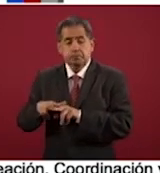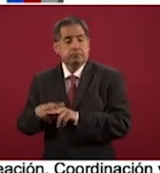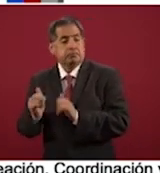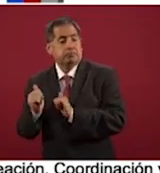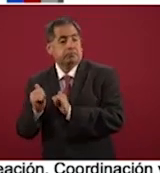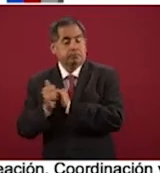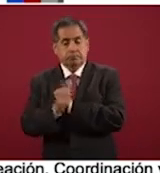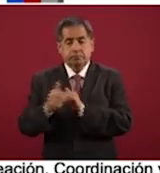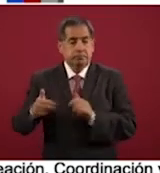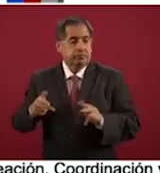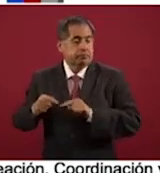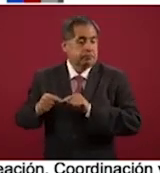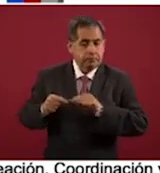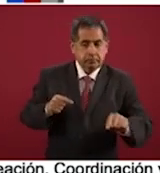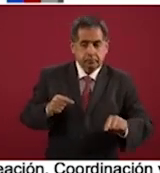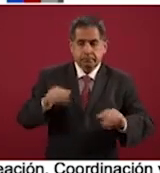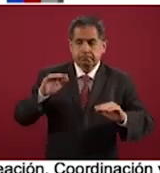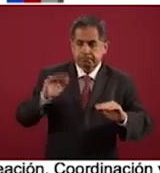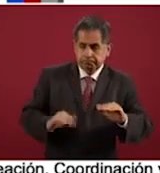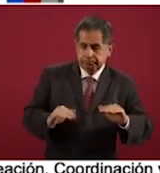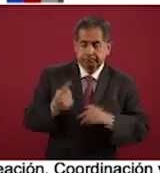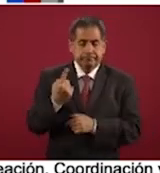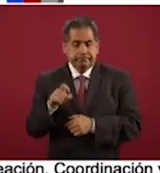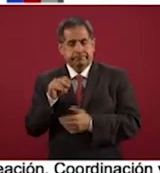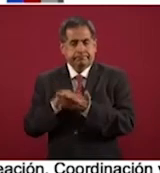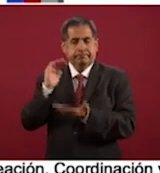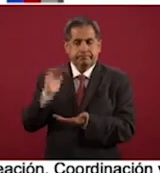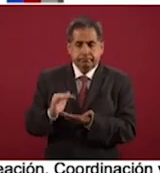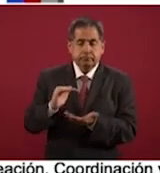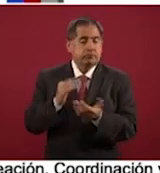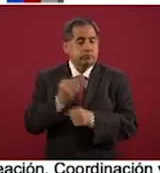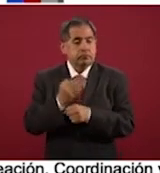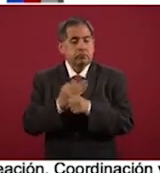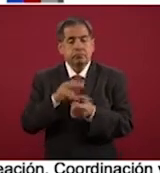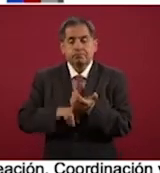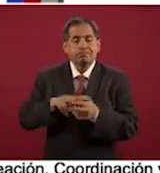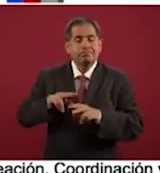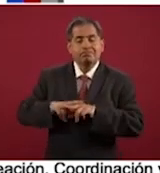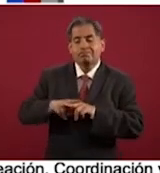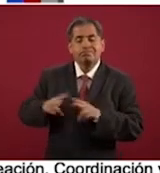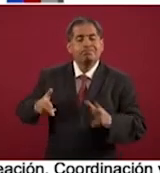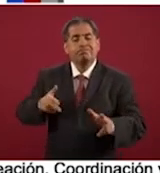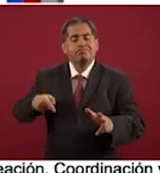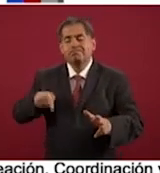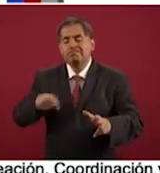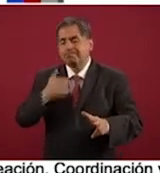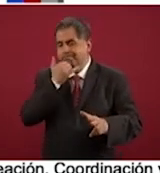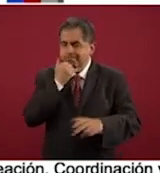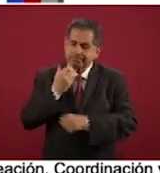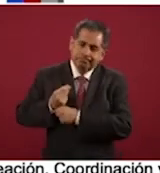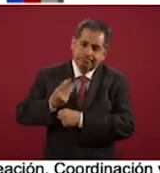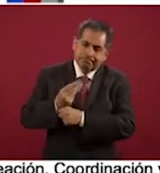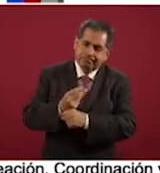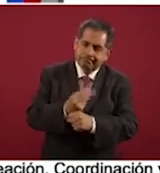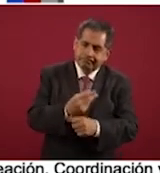bajó 120.000 de proceso y el tren está en reparación en rehabilitación justamente viene